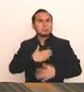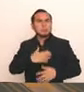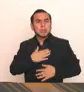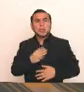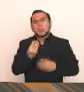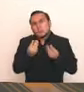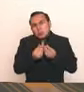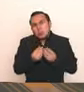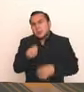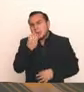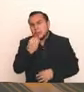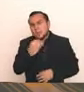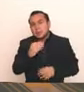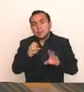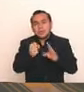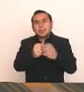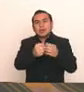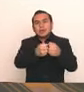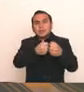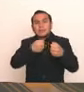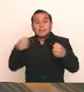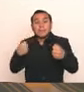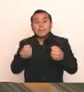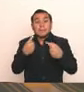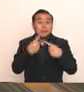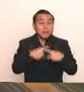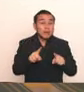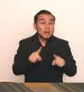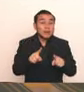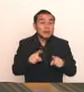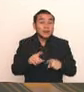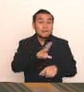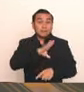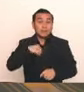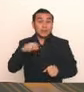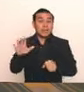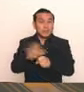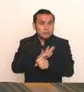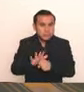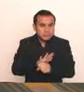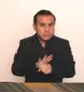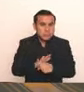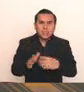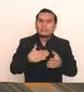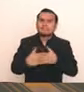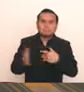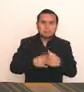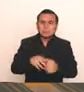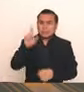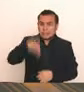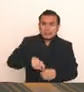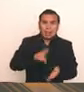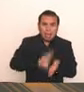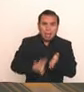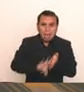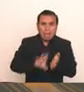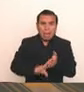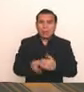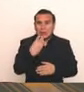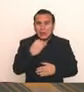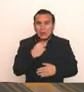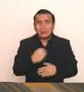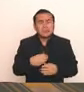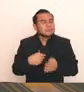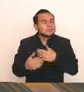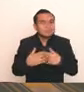en la refrigeradora pero con la familia completa tal vez con la tarjeta de crédito tapada pero con césar queriendo a la par o en la distancia